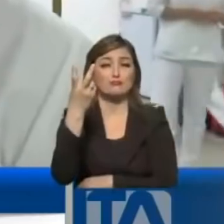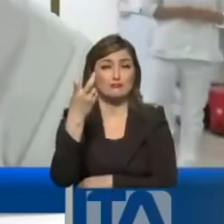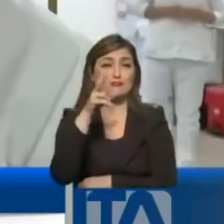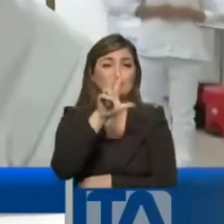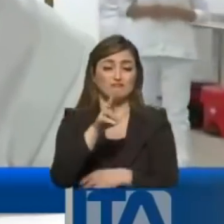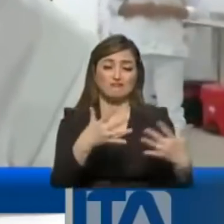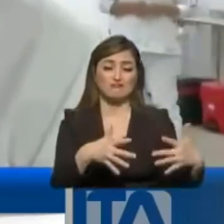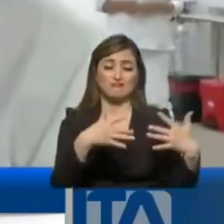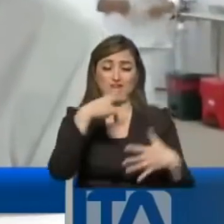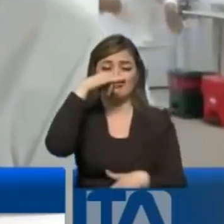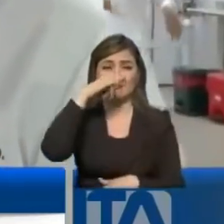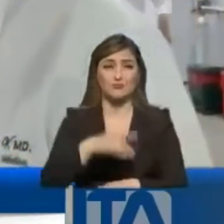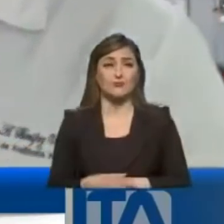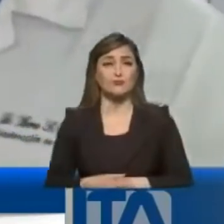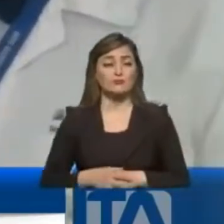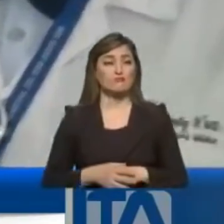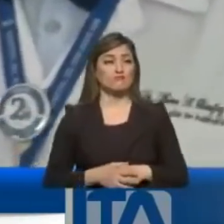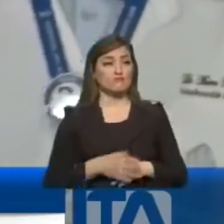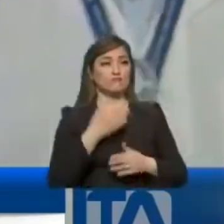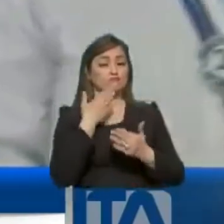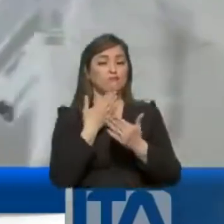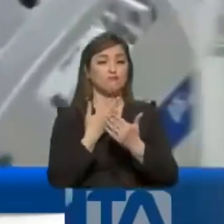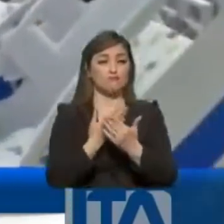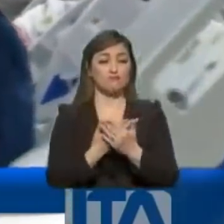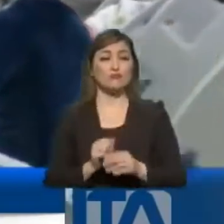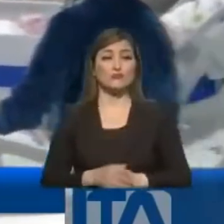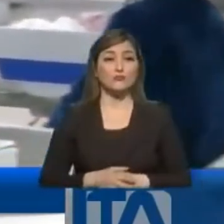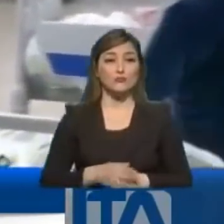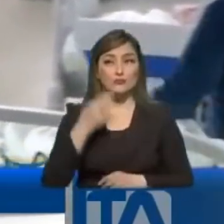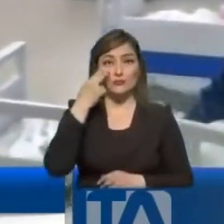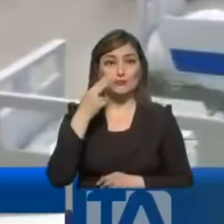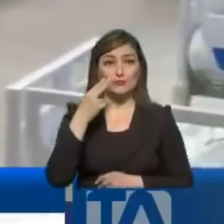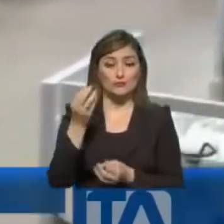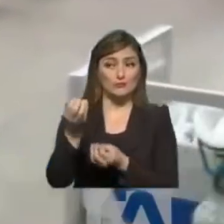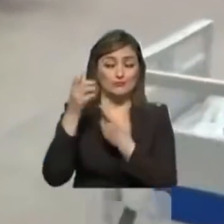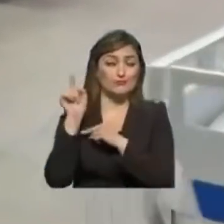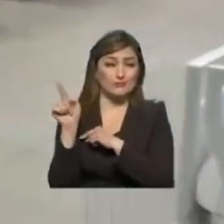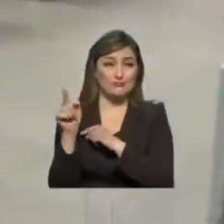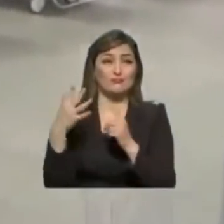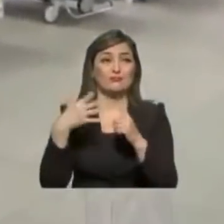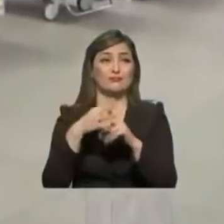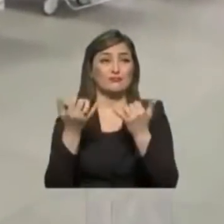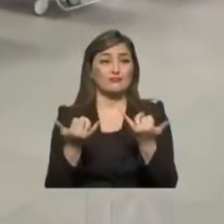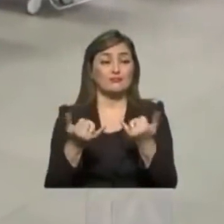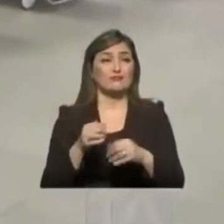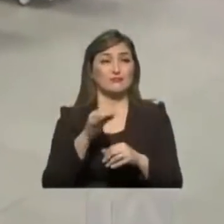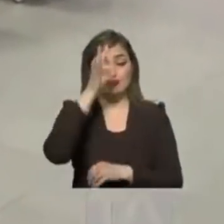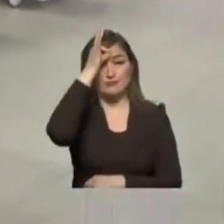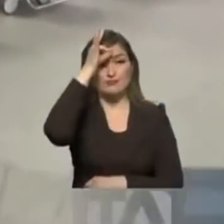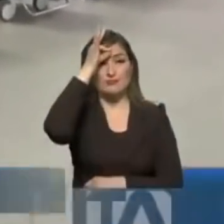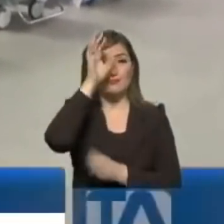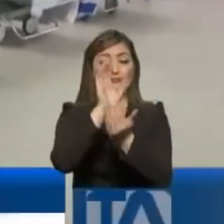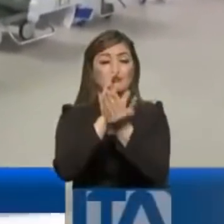en cuidados intensivos pediátricos. Listo, muchísimas gracias. Ya escuchamos, Helen, amigos televidentes, ¿cuál es la situación aquí en el